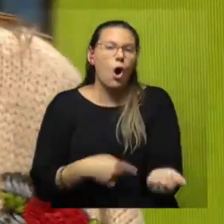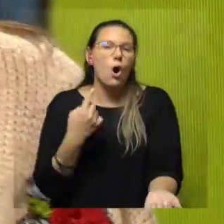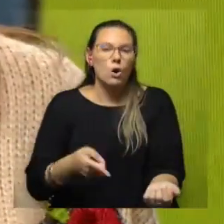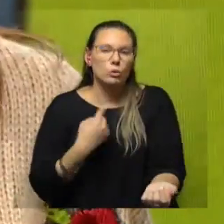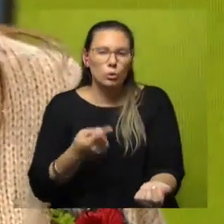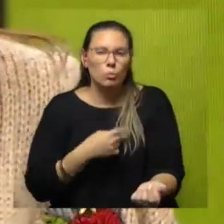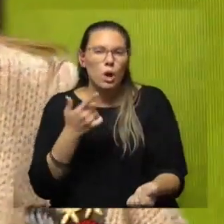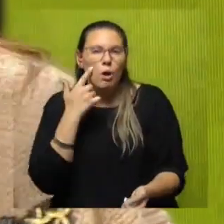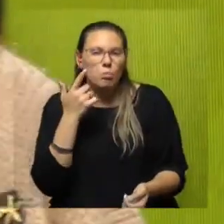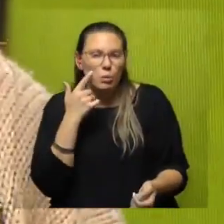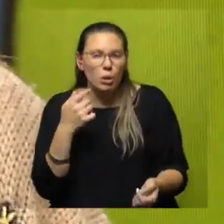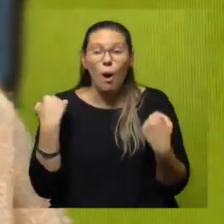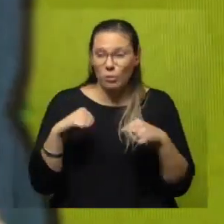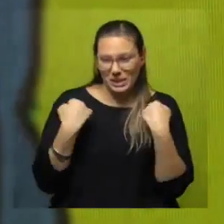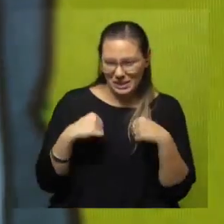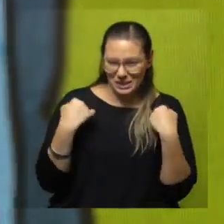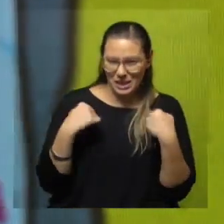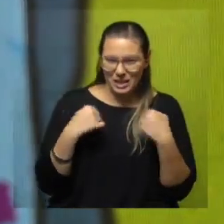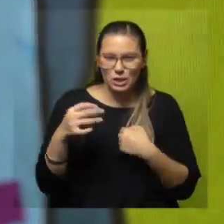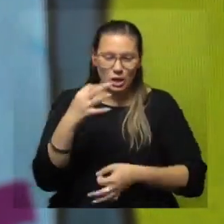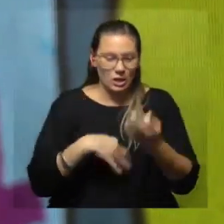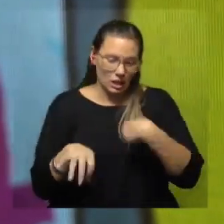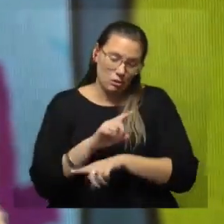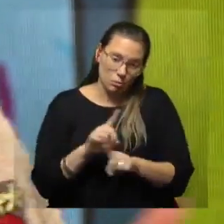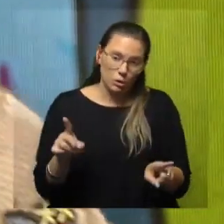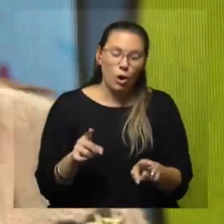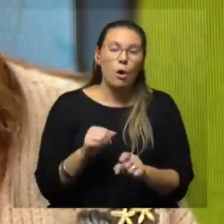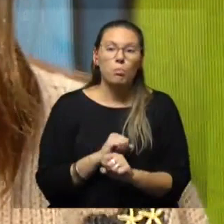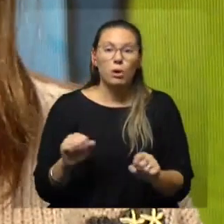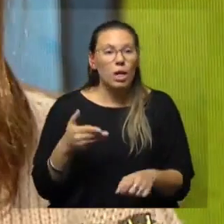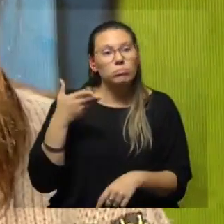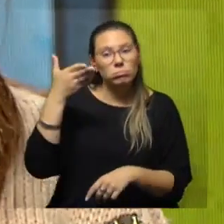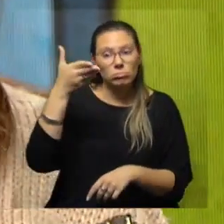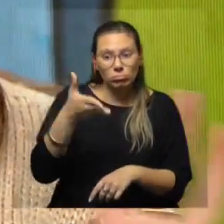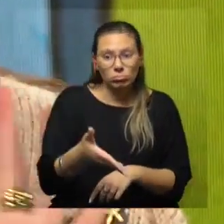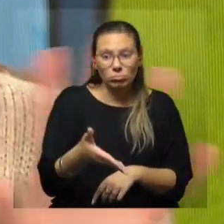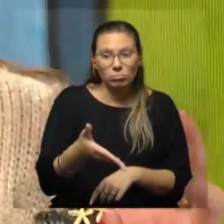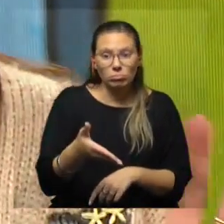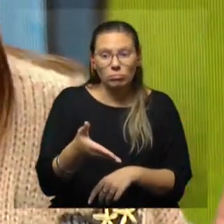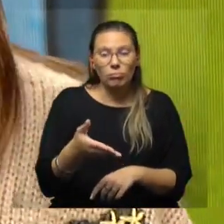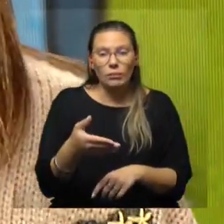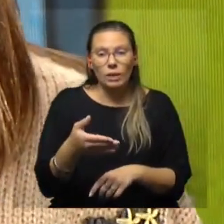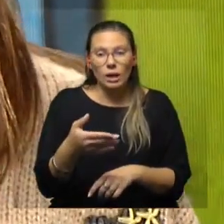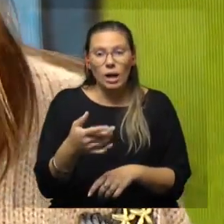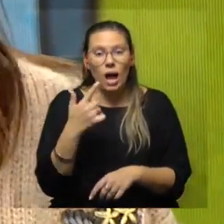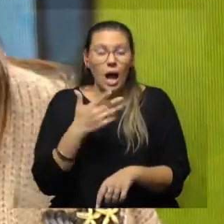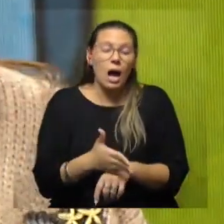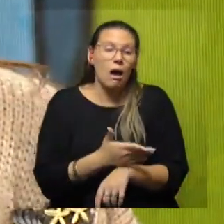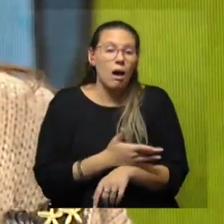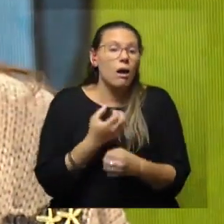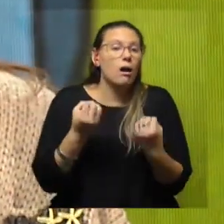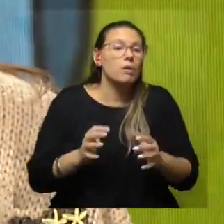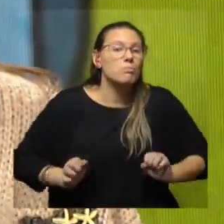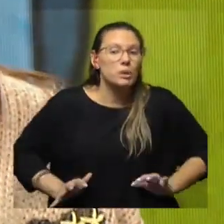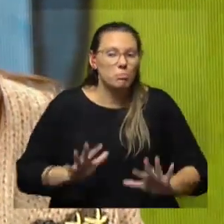ver una prueba de sonido o un ensayo, ¿no? En teatro tampoco, va a poder asistir a los entretelones de todo esto. Y